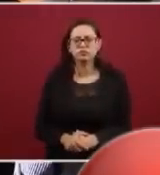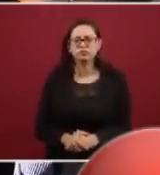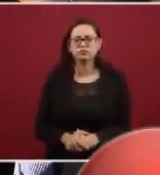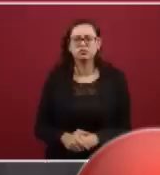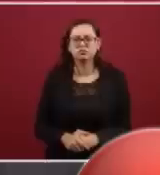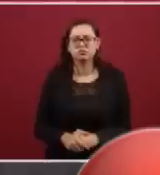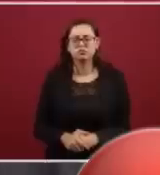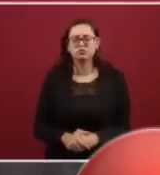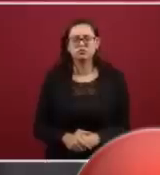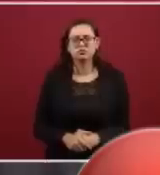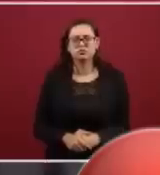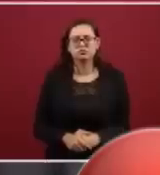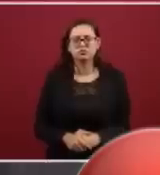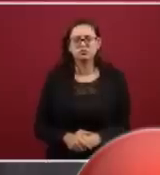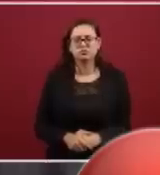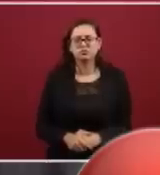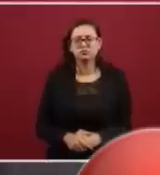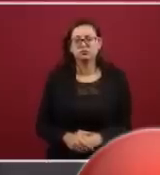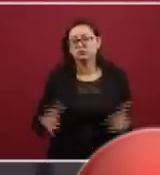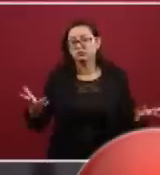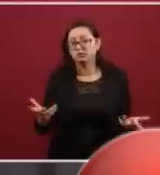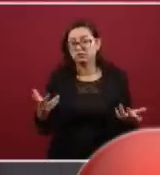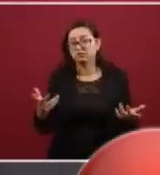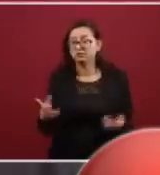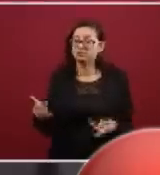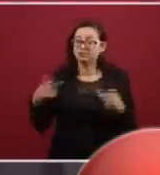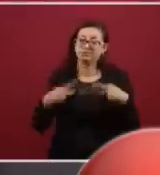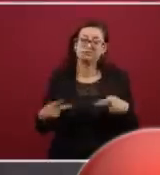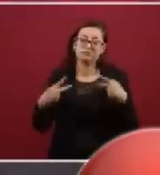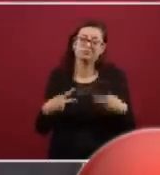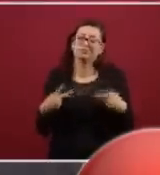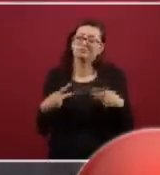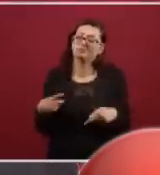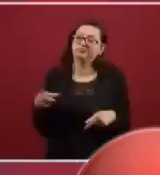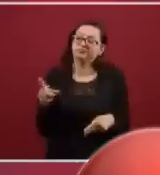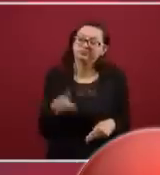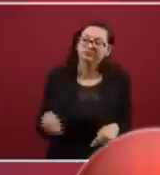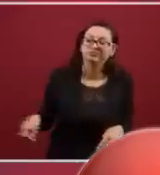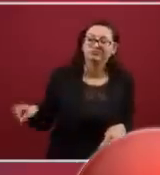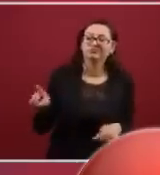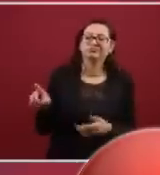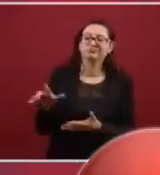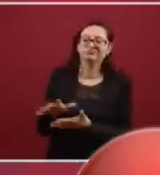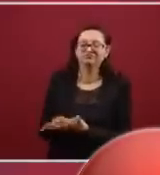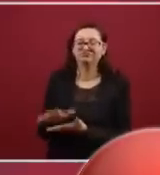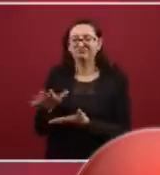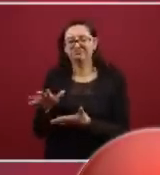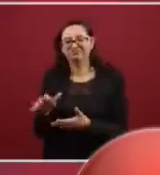Y dejemos que los ciudadanos sean los que